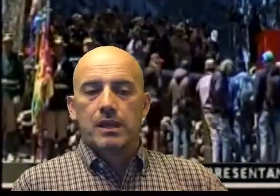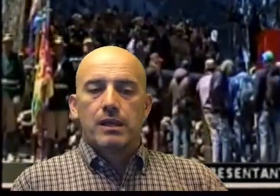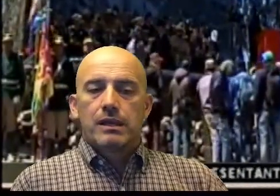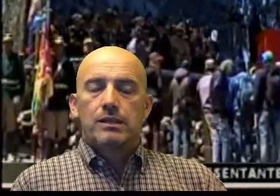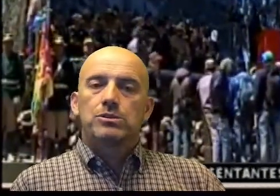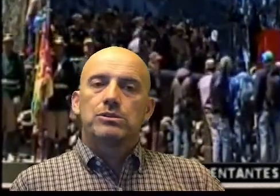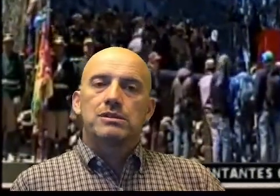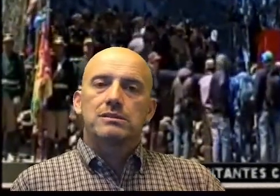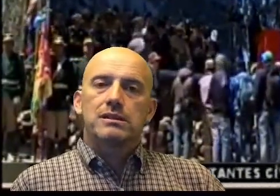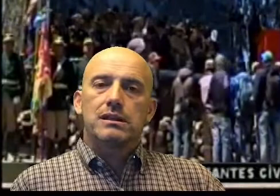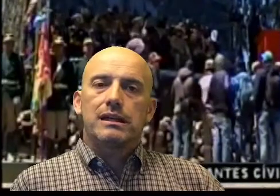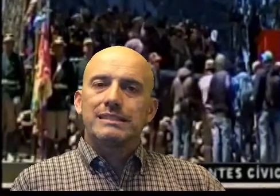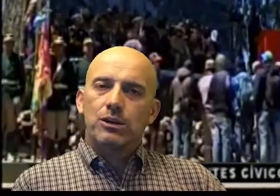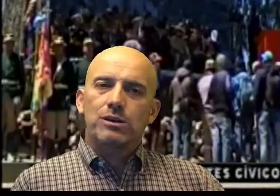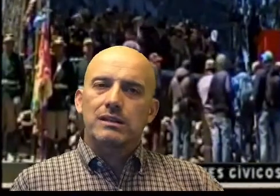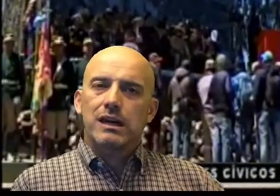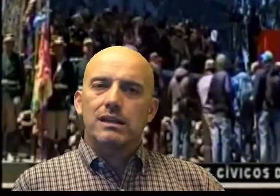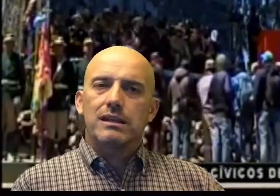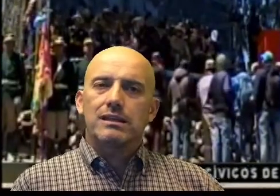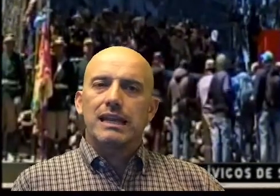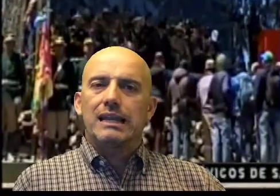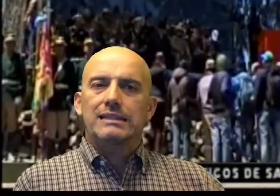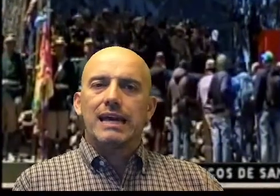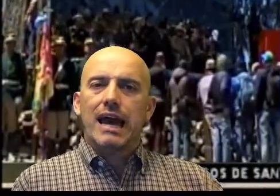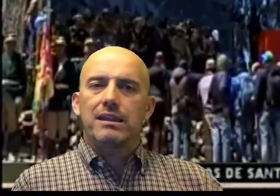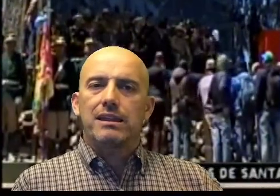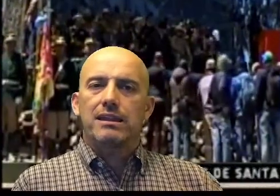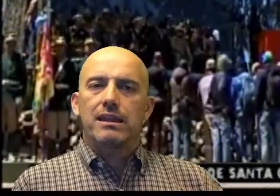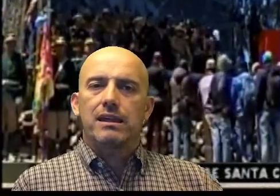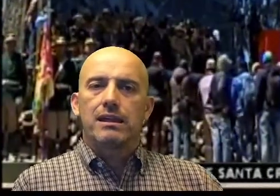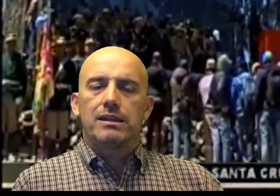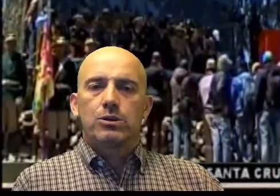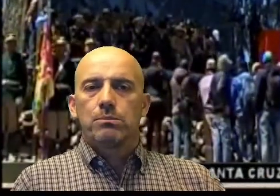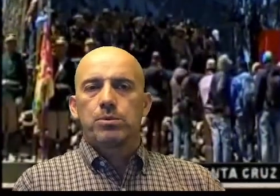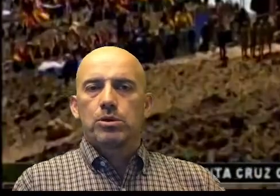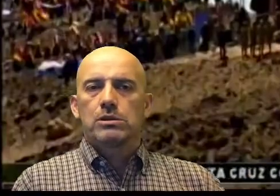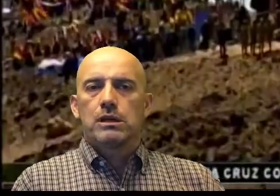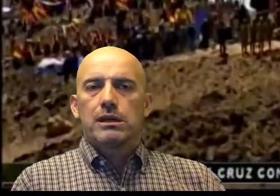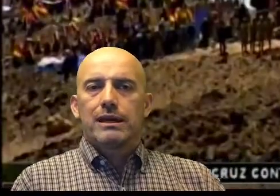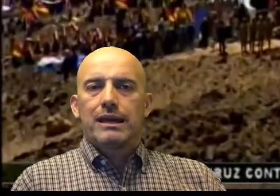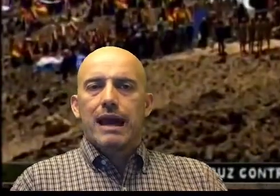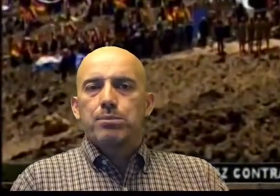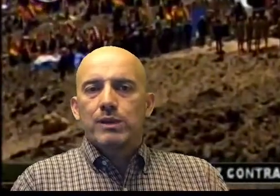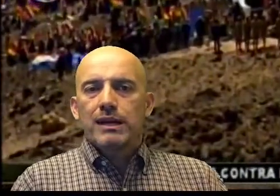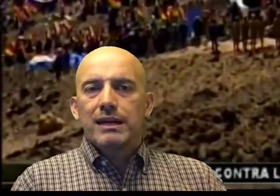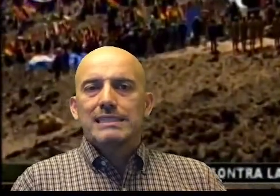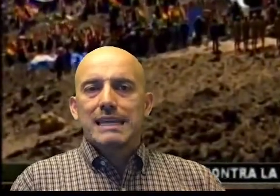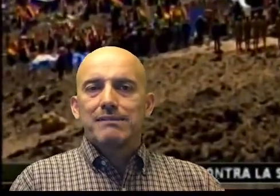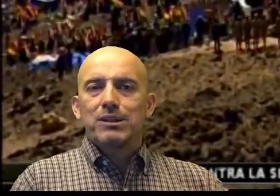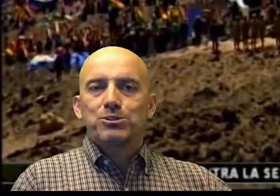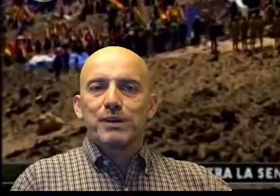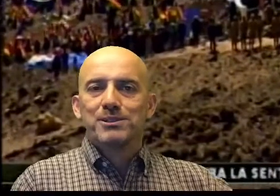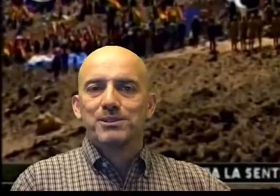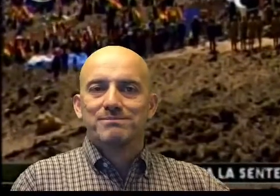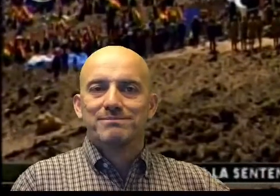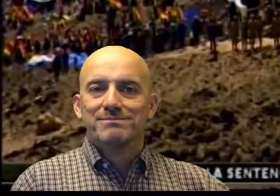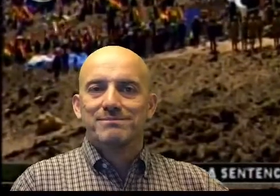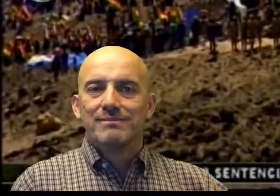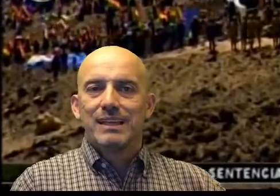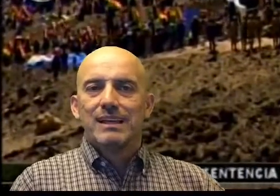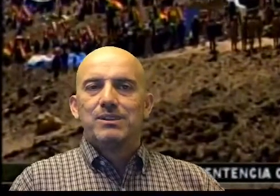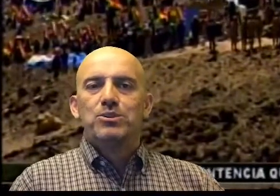chileno entonces en esa lógica de lealtades de complot apodaca estaban de nuestro